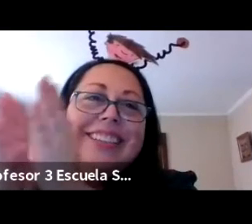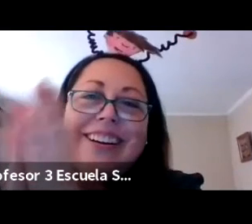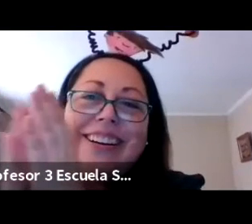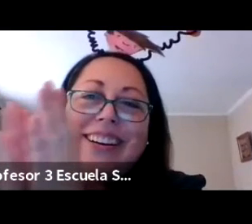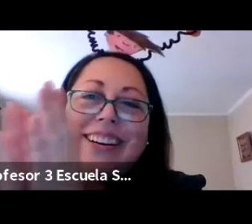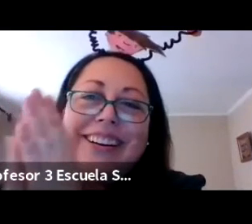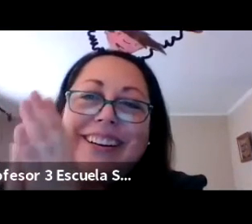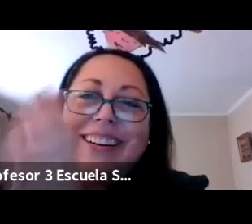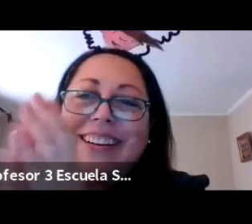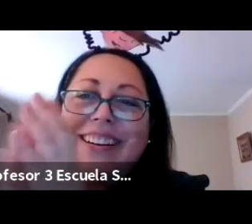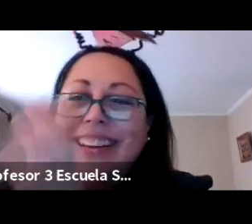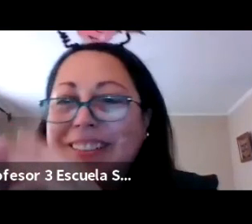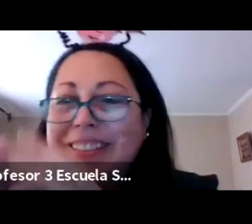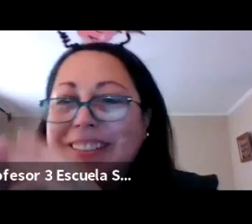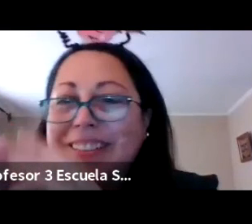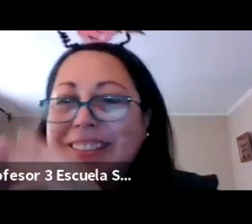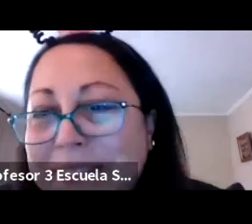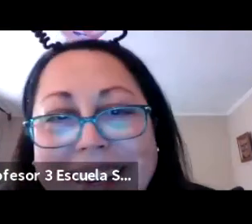¡Bien, Alonso!